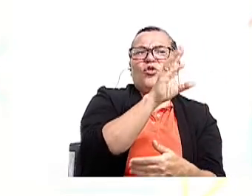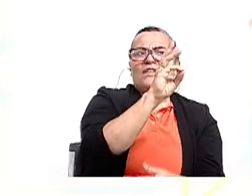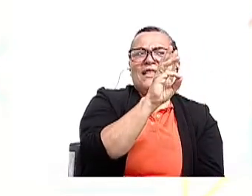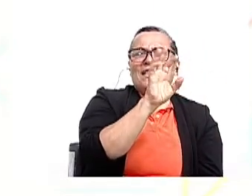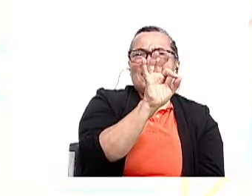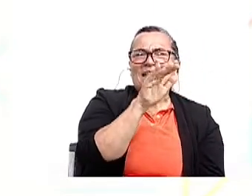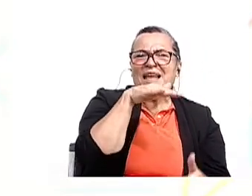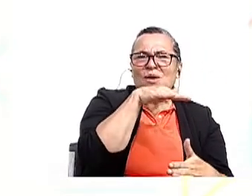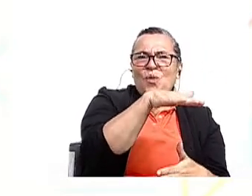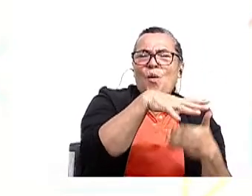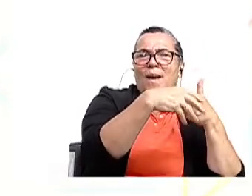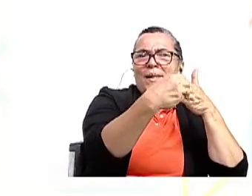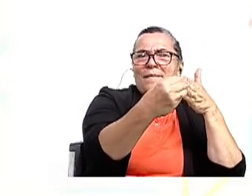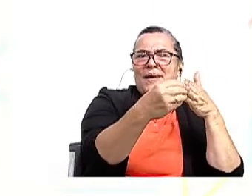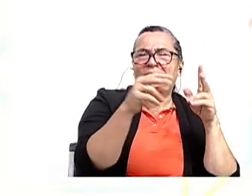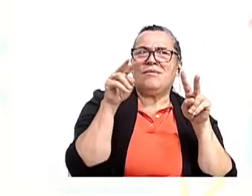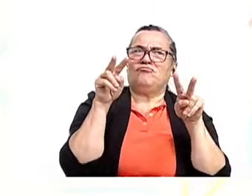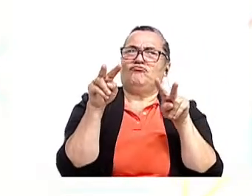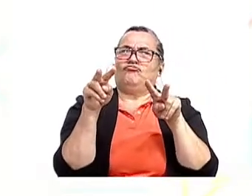Observan